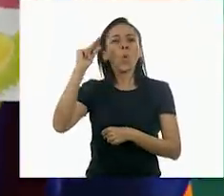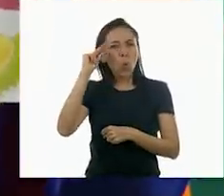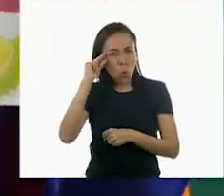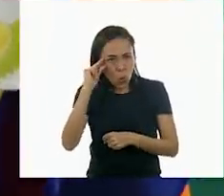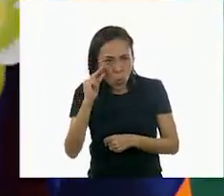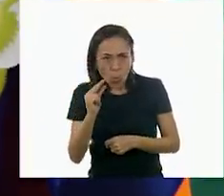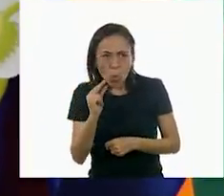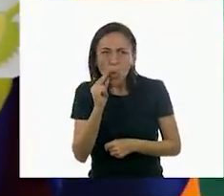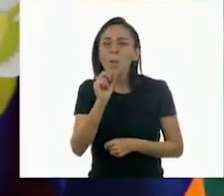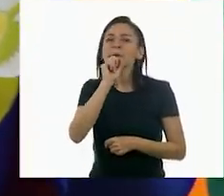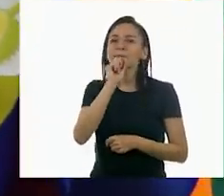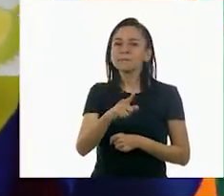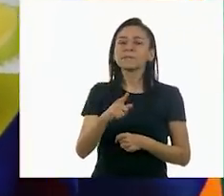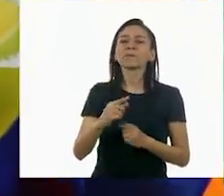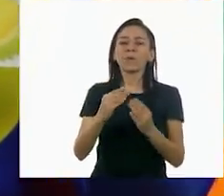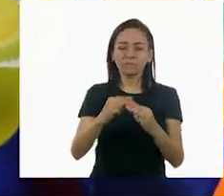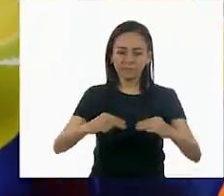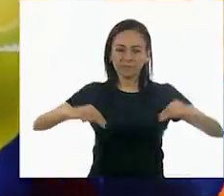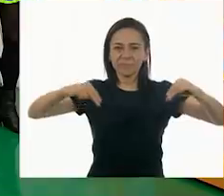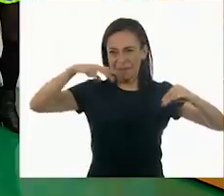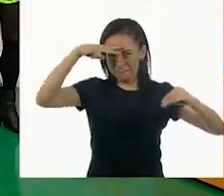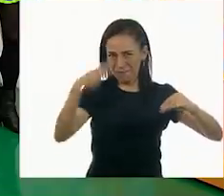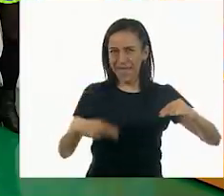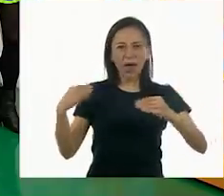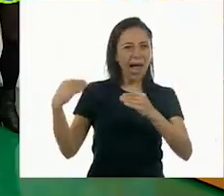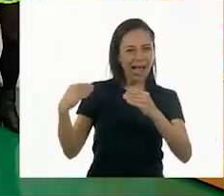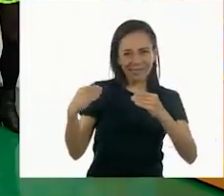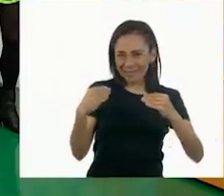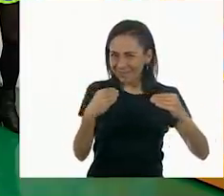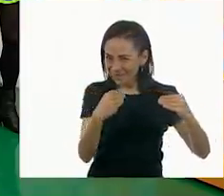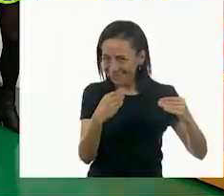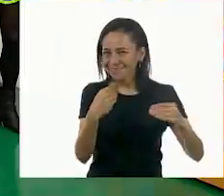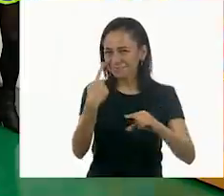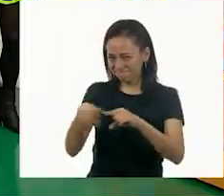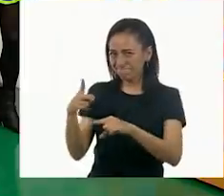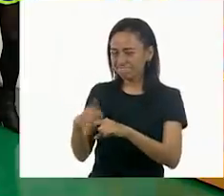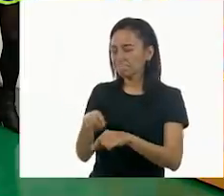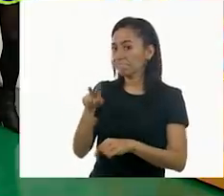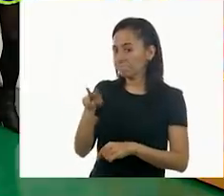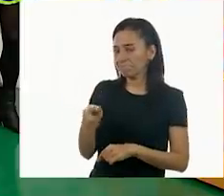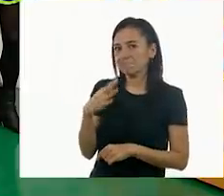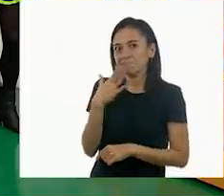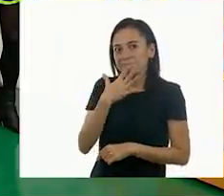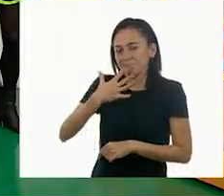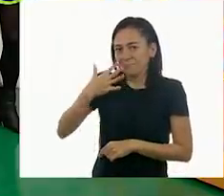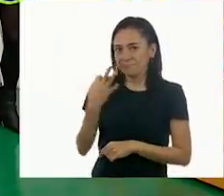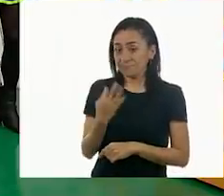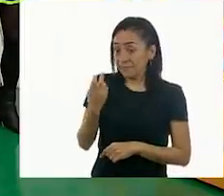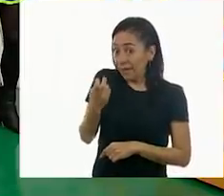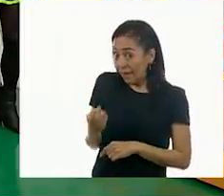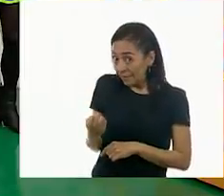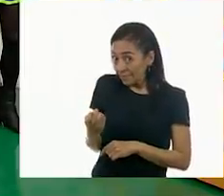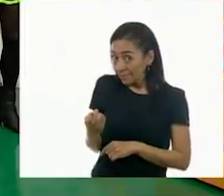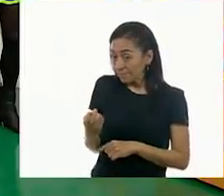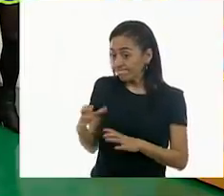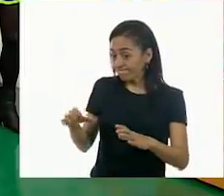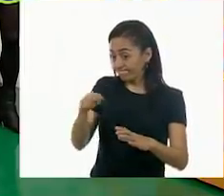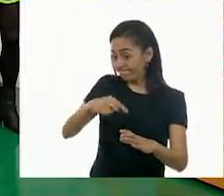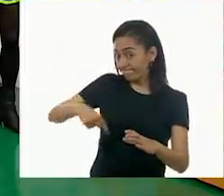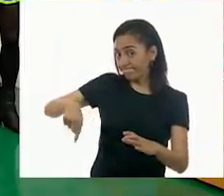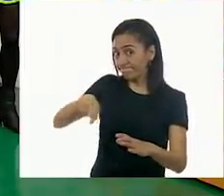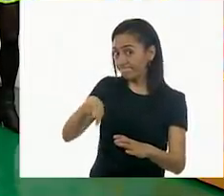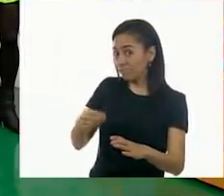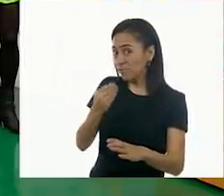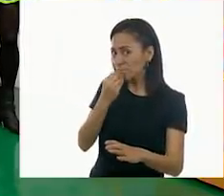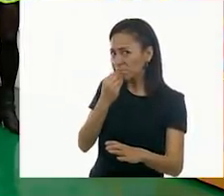son. Estos alimentos, ¿a qué parte del plato de buen comer